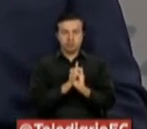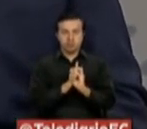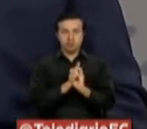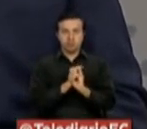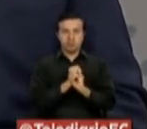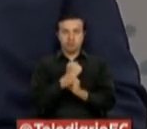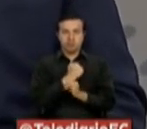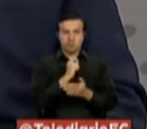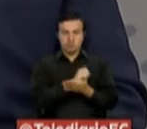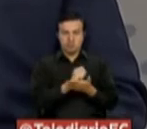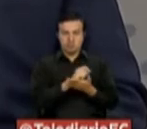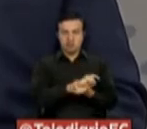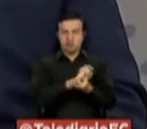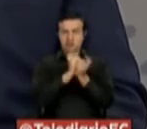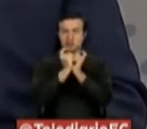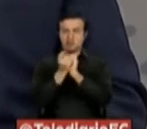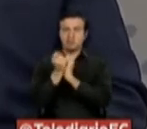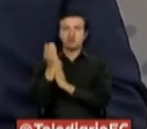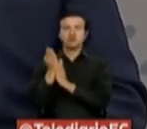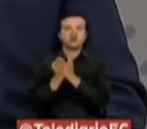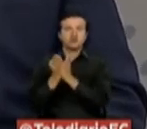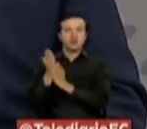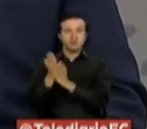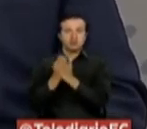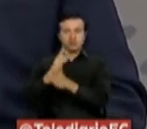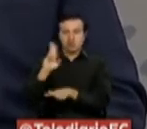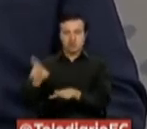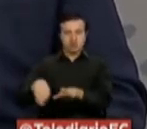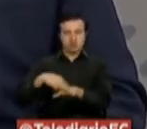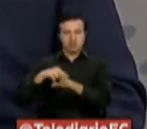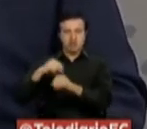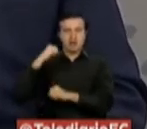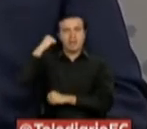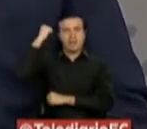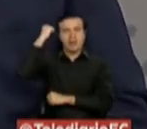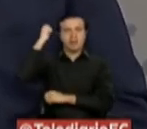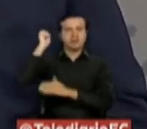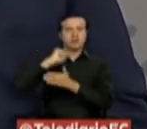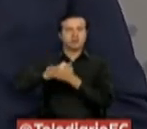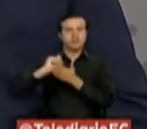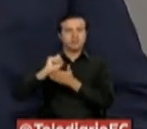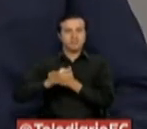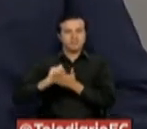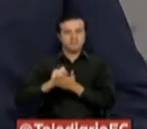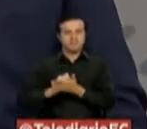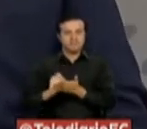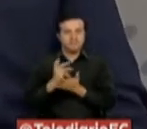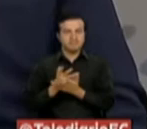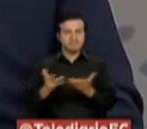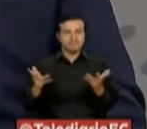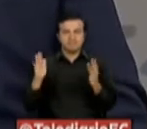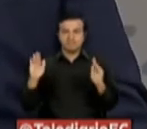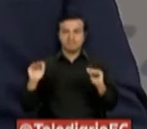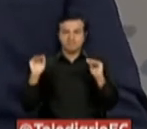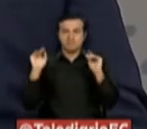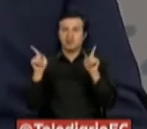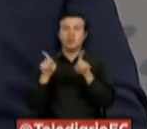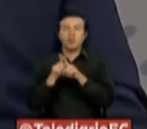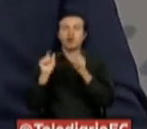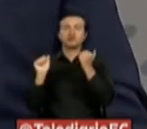de Propiedad Intelectual por el Servicio Nacional de Derechos Intelectuales, una entidad con rango